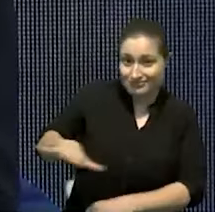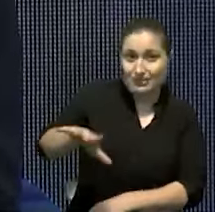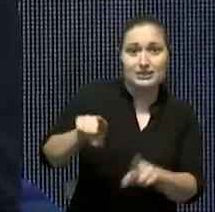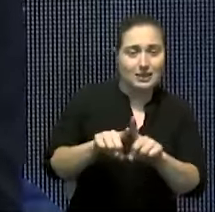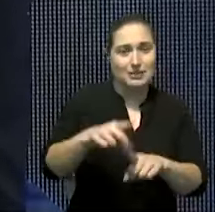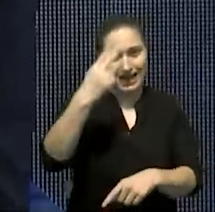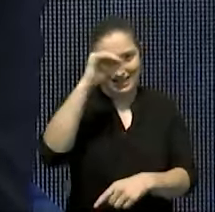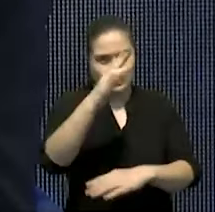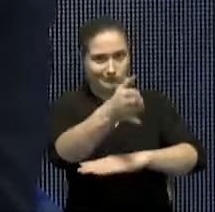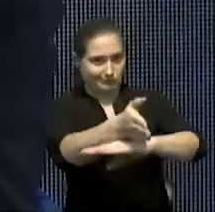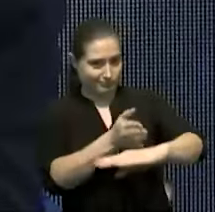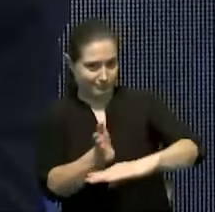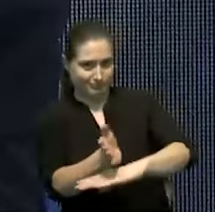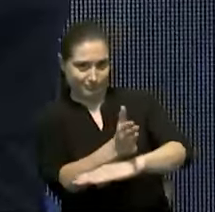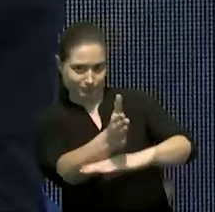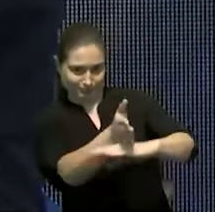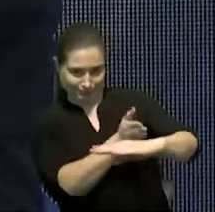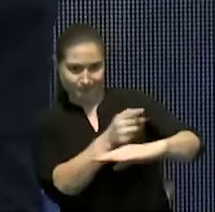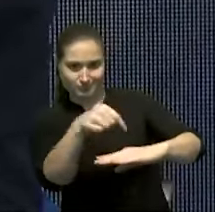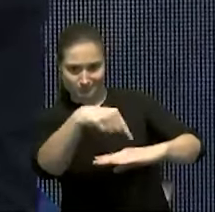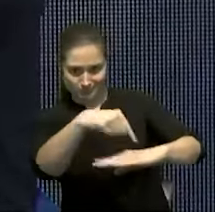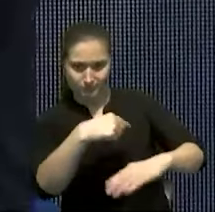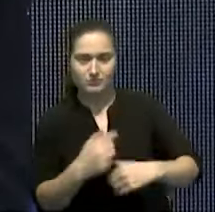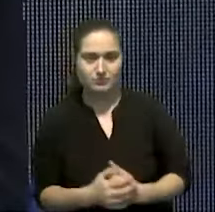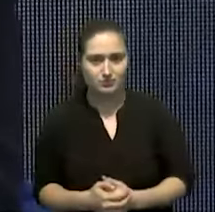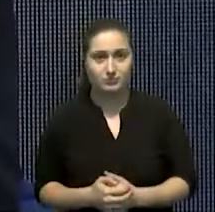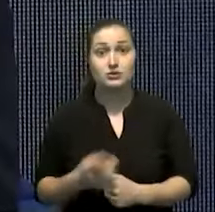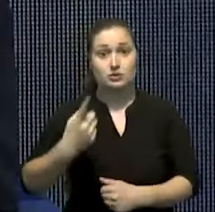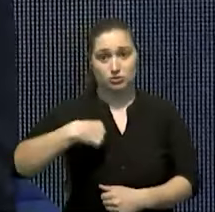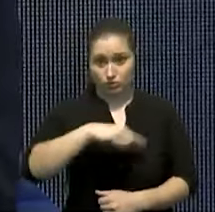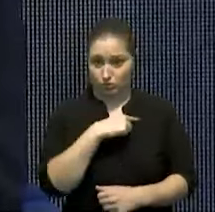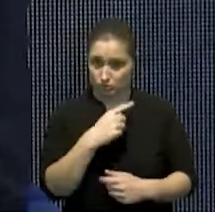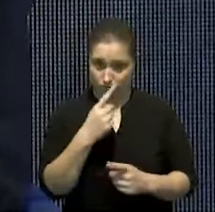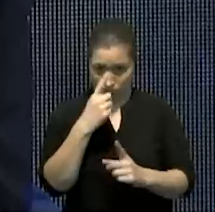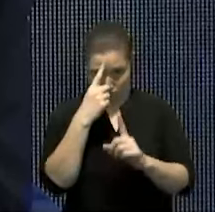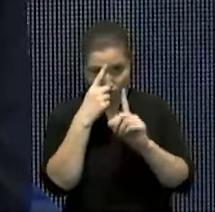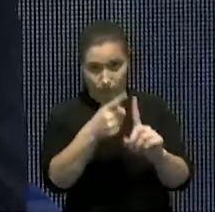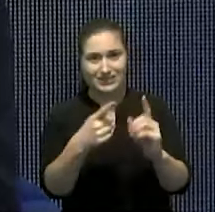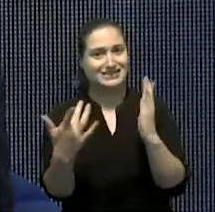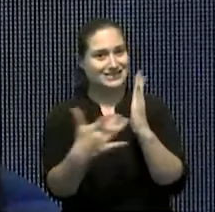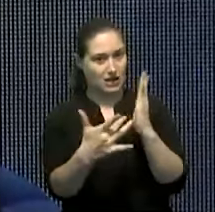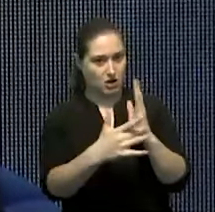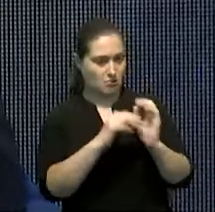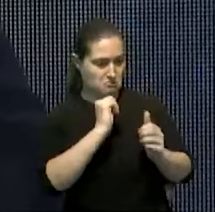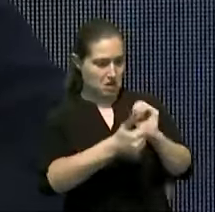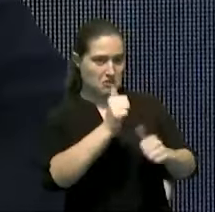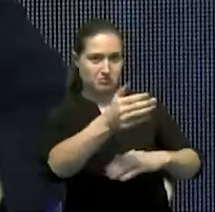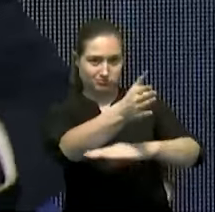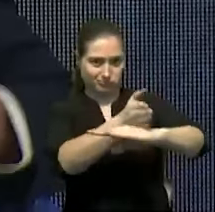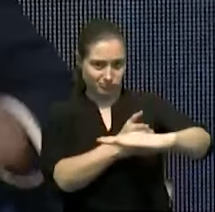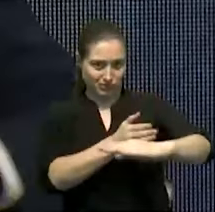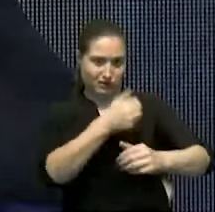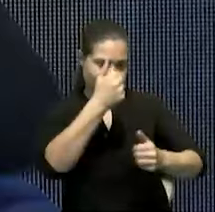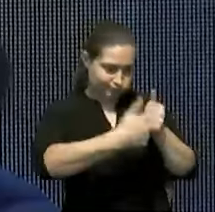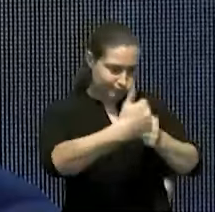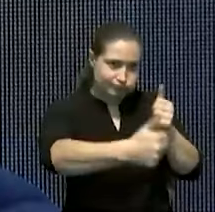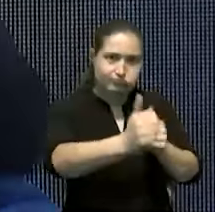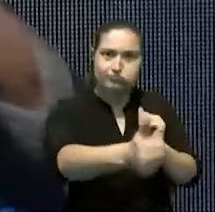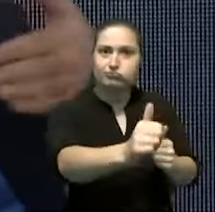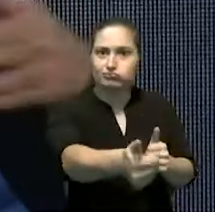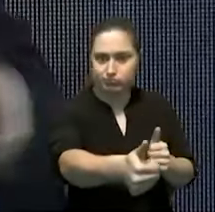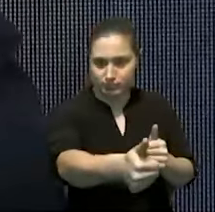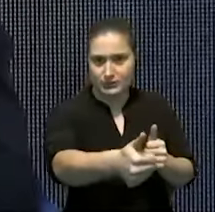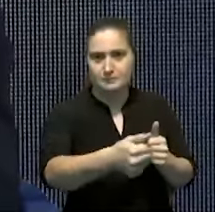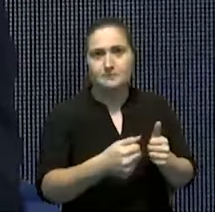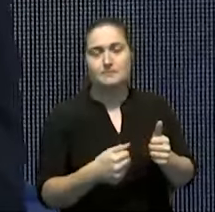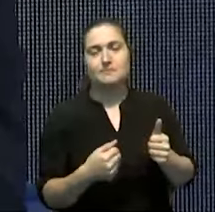proyecto también para terminar de construir ya una frontera tecnológica eh de toda la otra parte